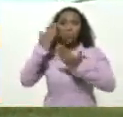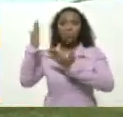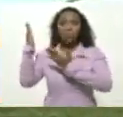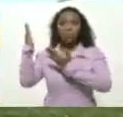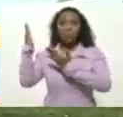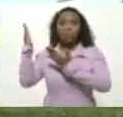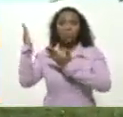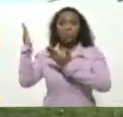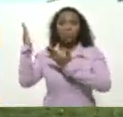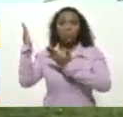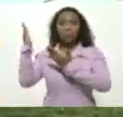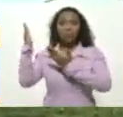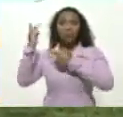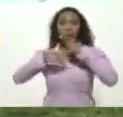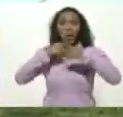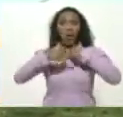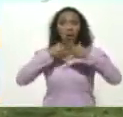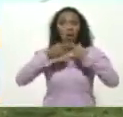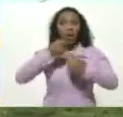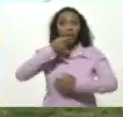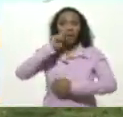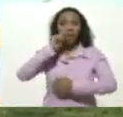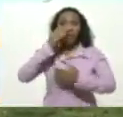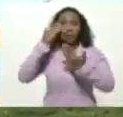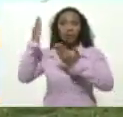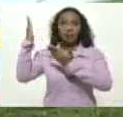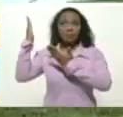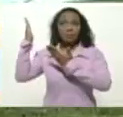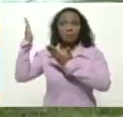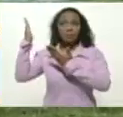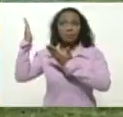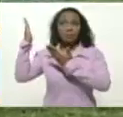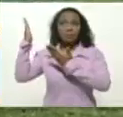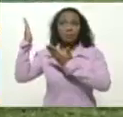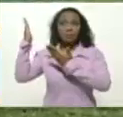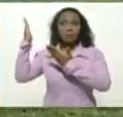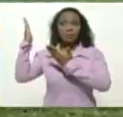Caballito. Color de café. Mírenlo, qué bello.